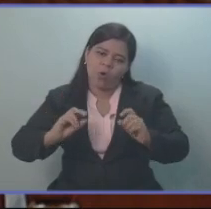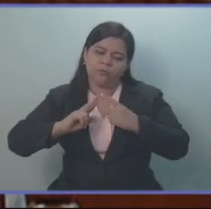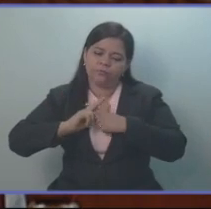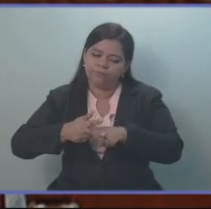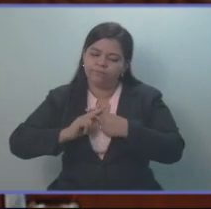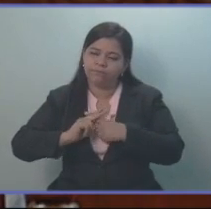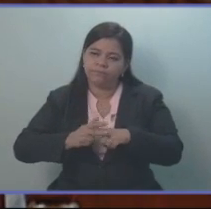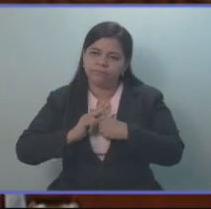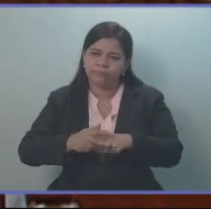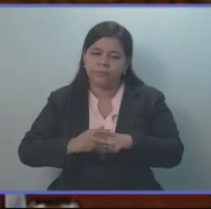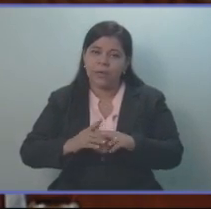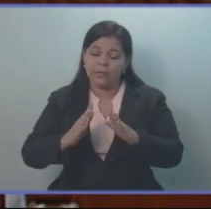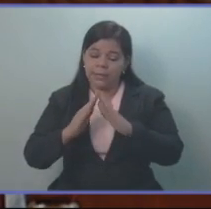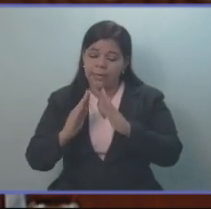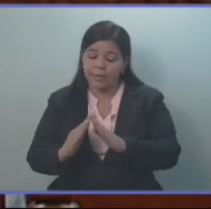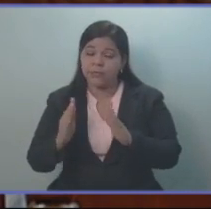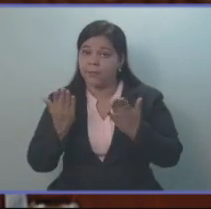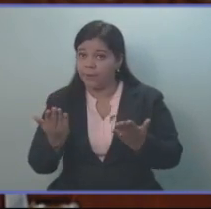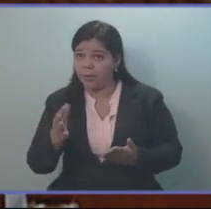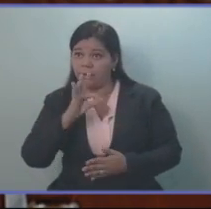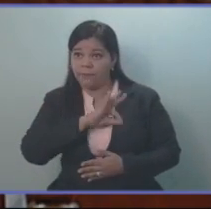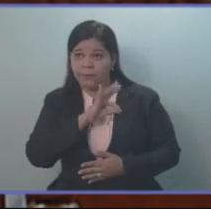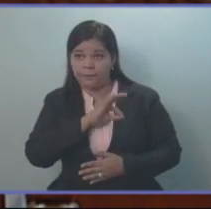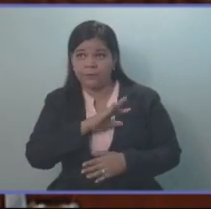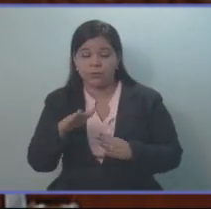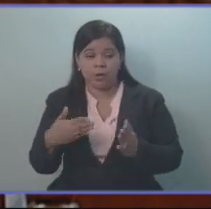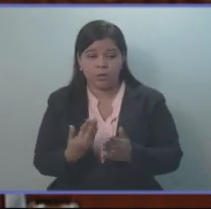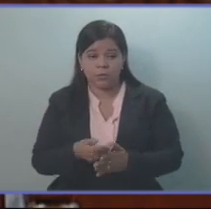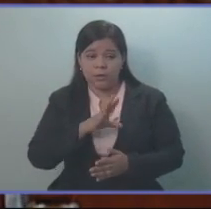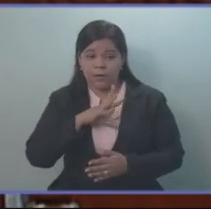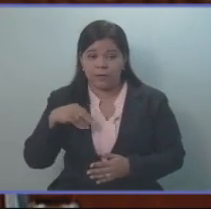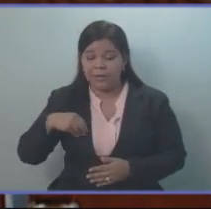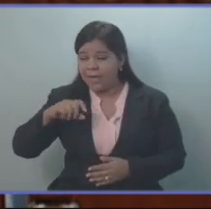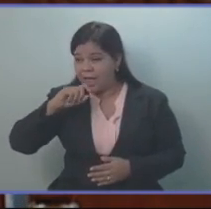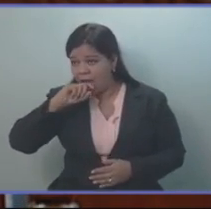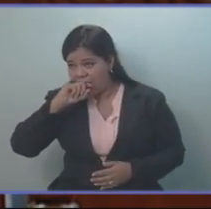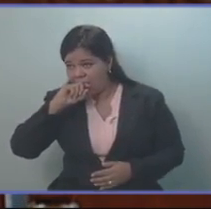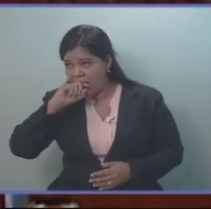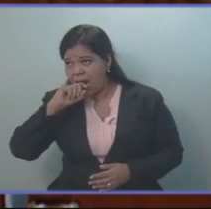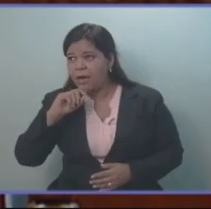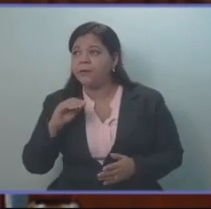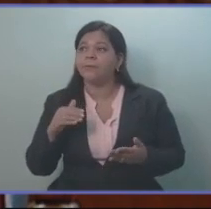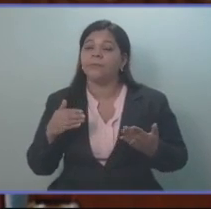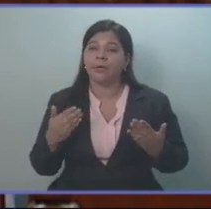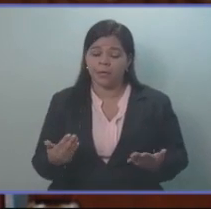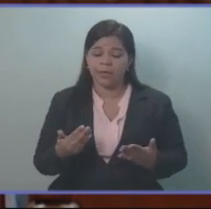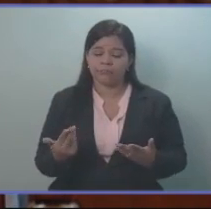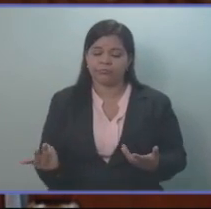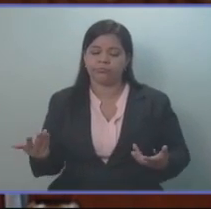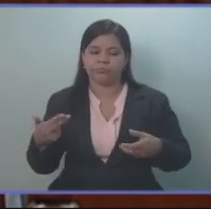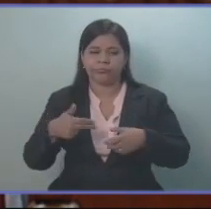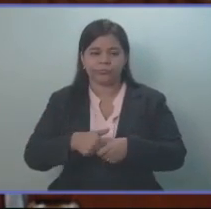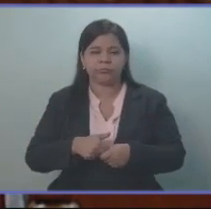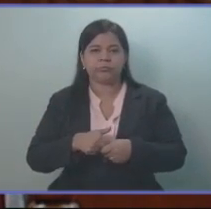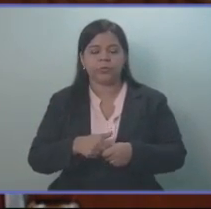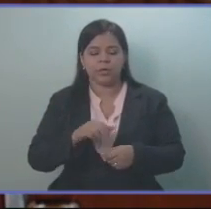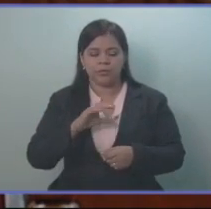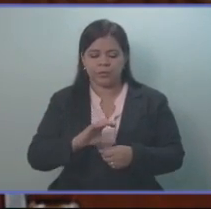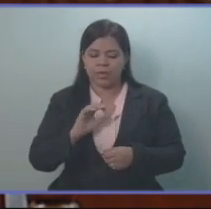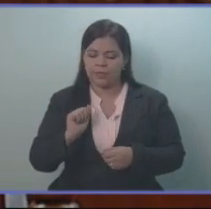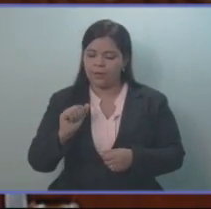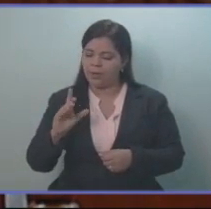reestructuración de viviendas con el fin de favorecer a familias de escasos recursos económicos, asociadas en